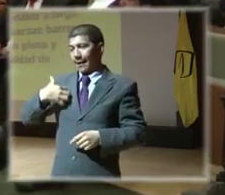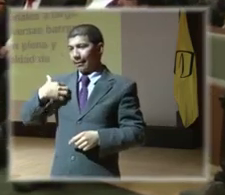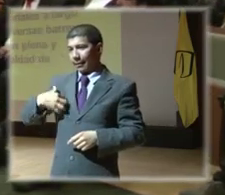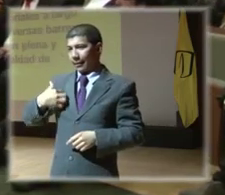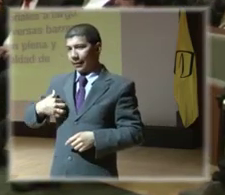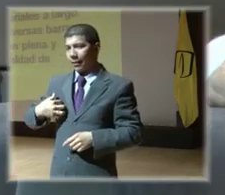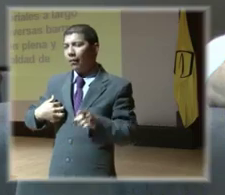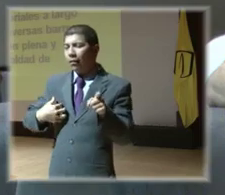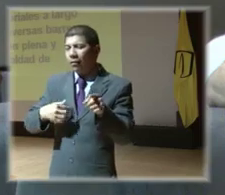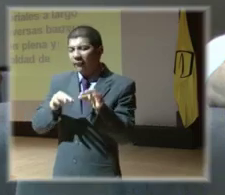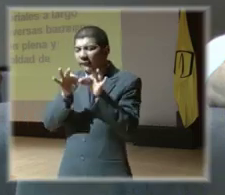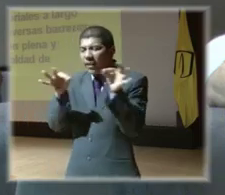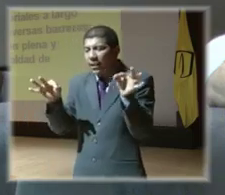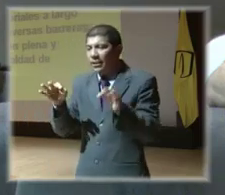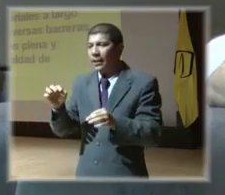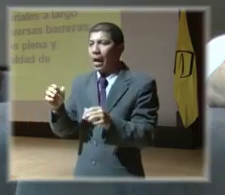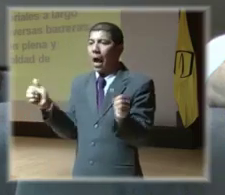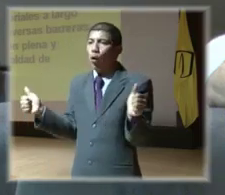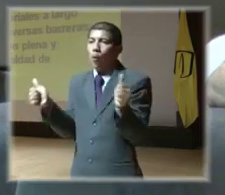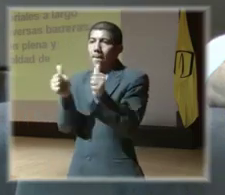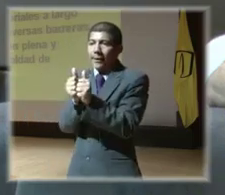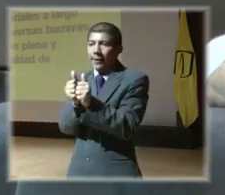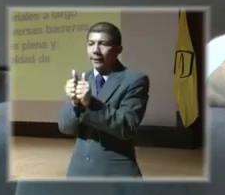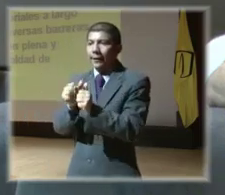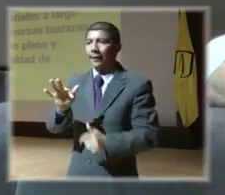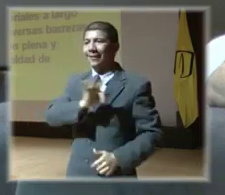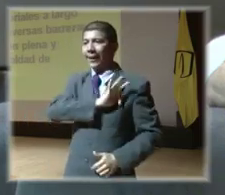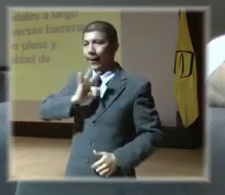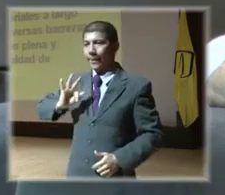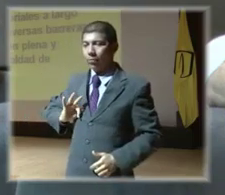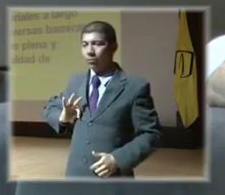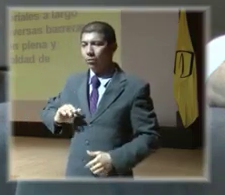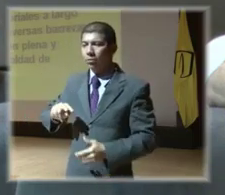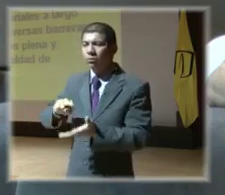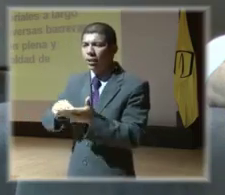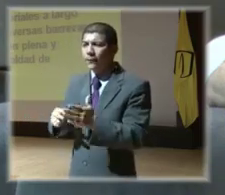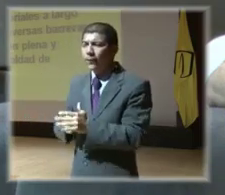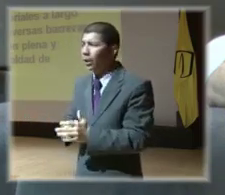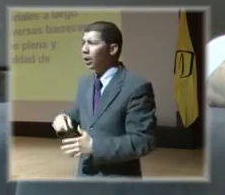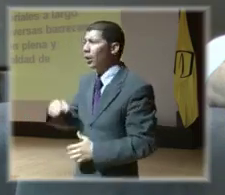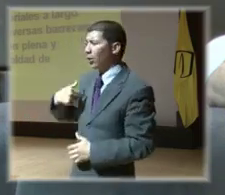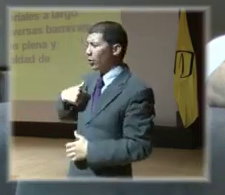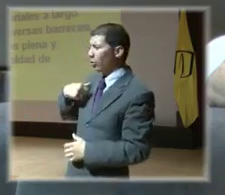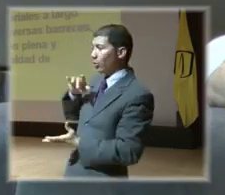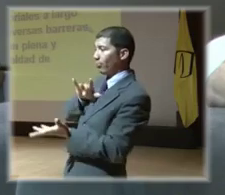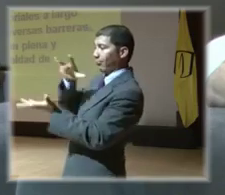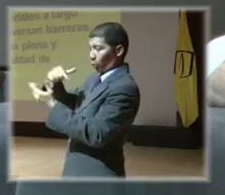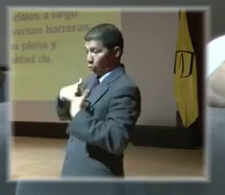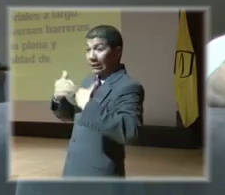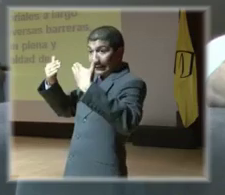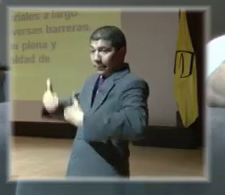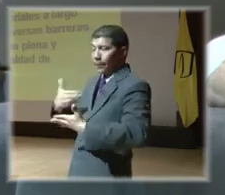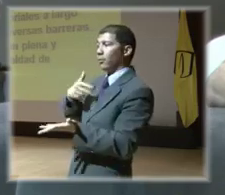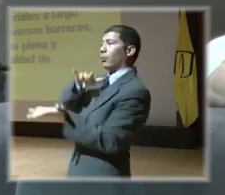terapéutico, que es desde un enfoque médico, bueno, pedir una persona de apoyo, la figura de apoyo que la presta el